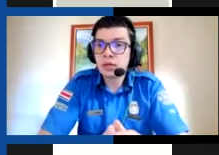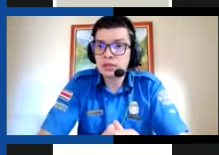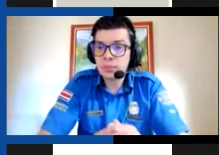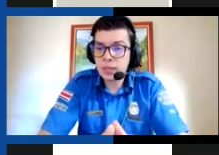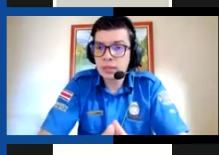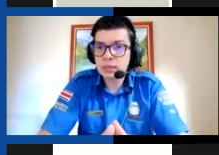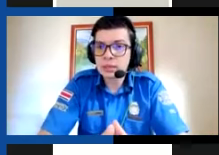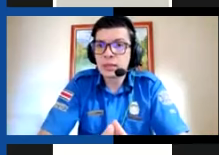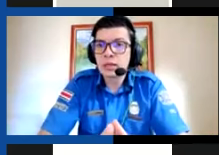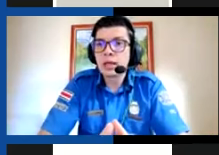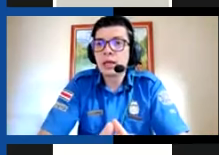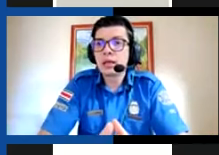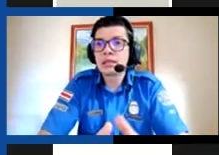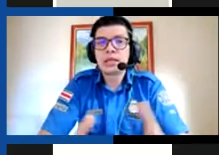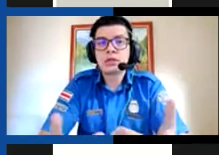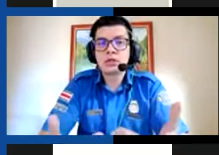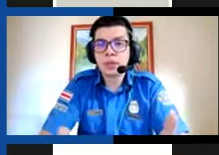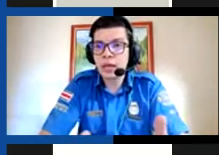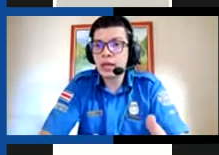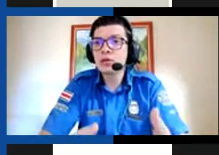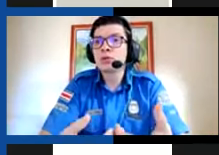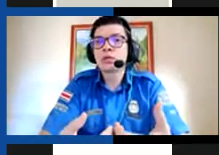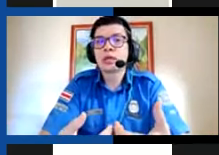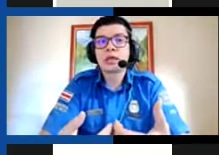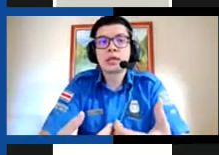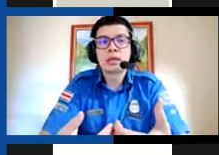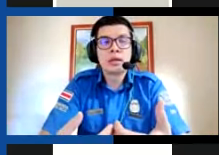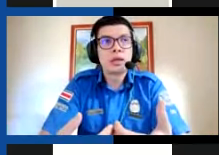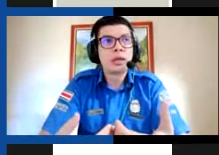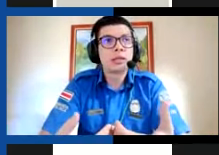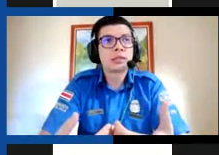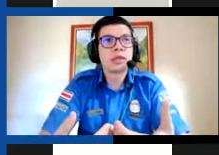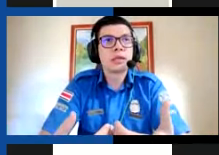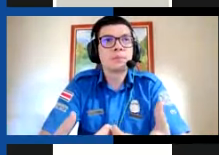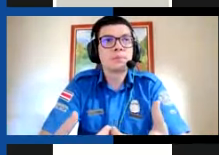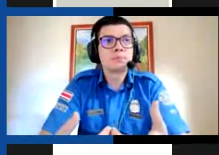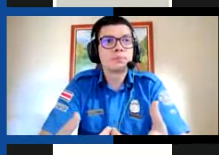almacenamiento de recipientes, cilindros pequeños,